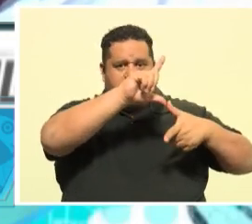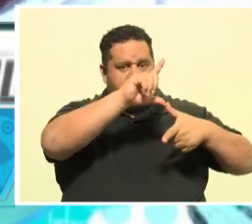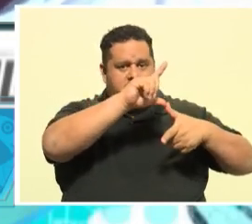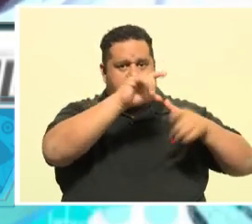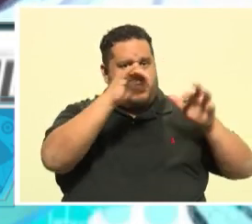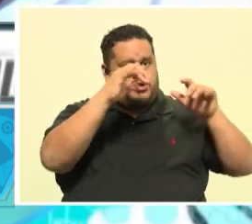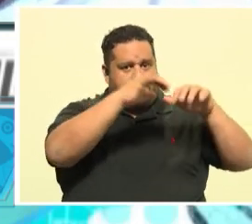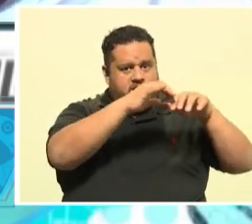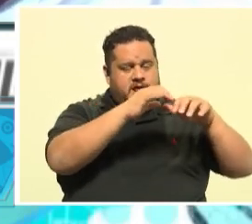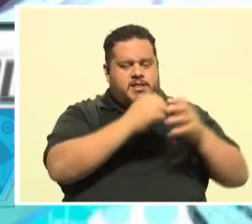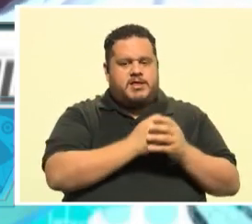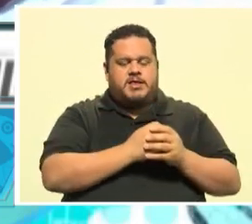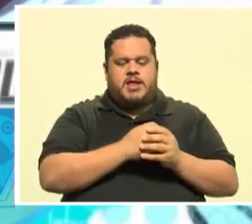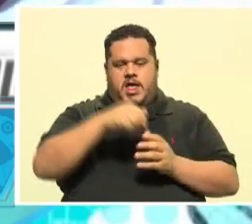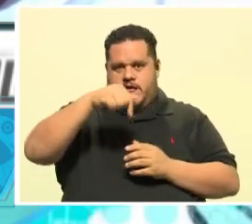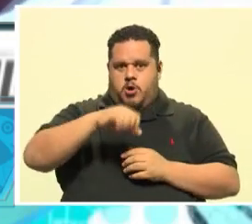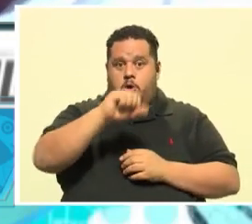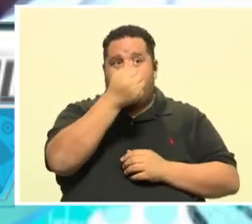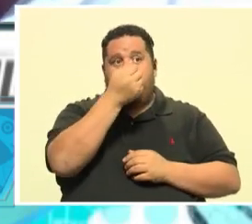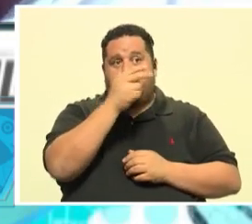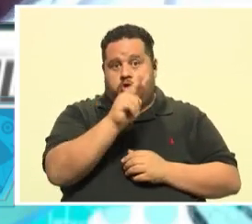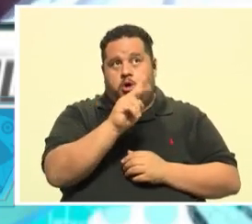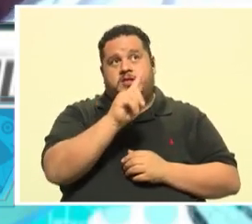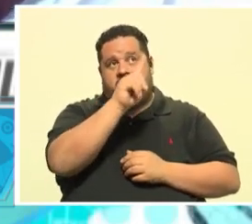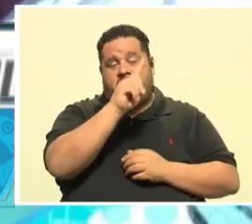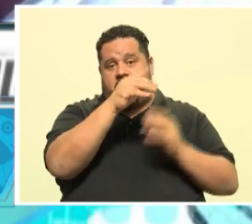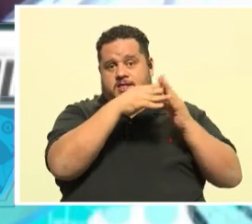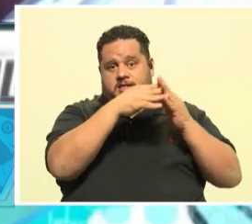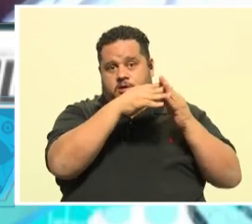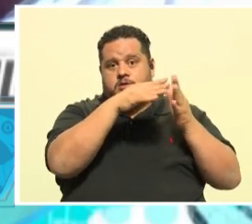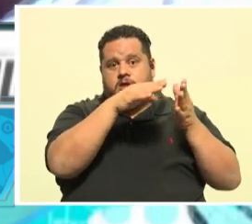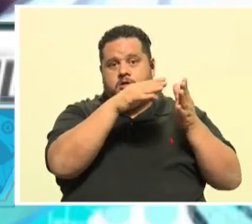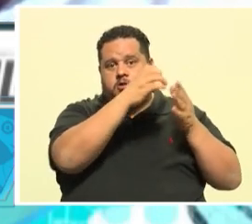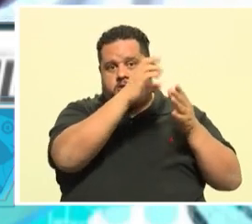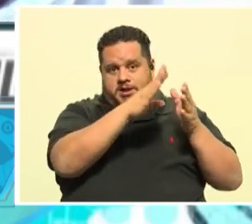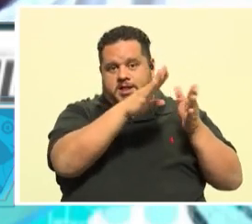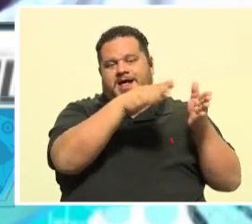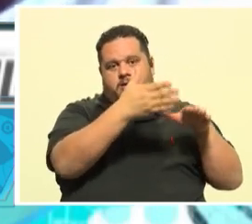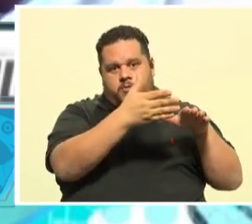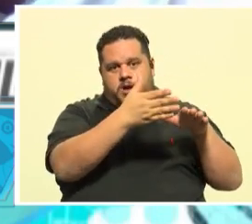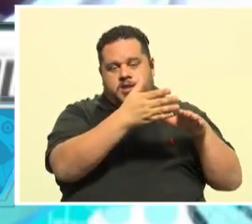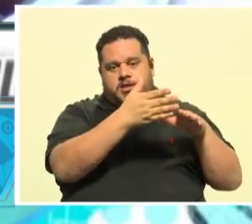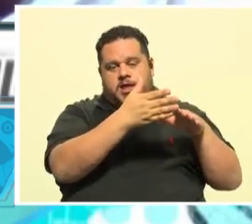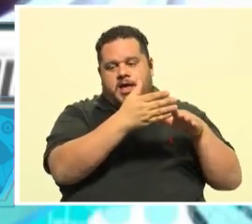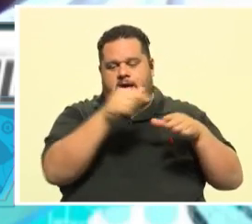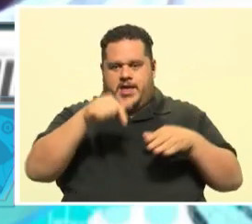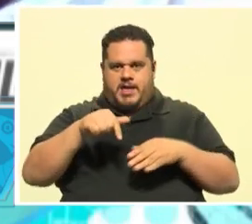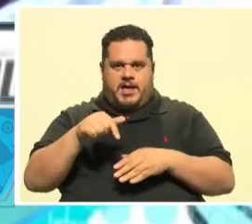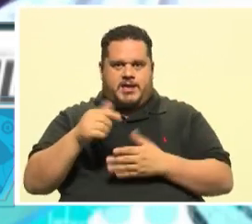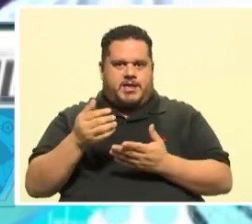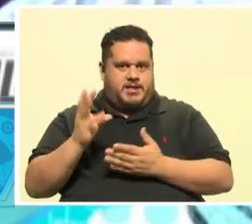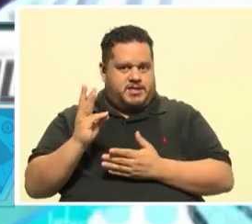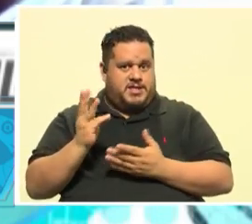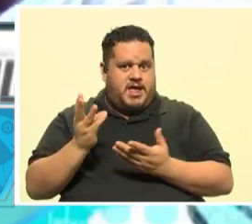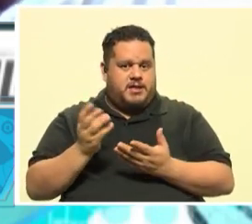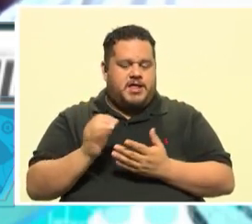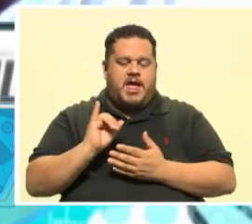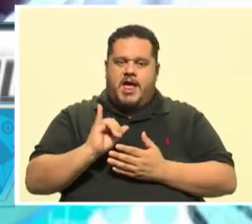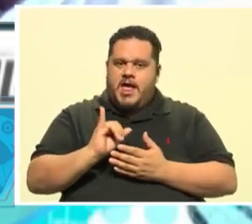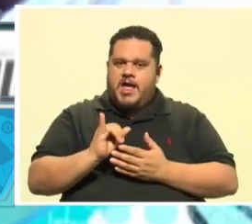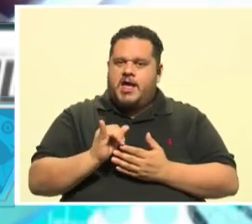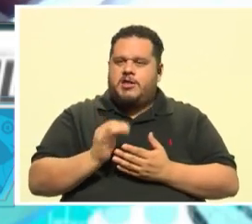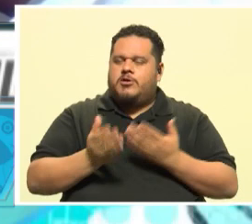de distinguir si efectivamente será neumonía o si será COVID-19, cuyas manifestaciones en algunos casos tienden